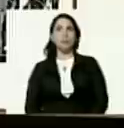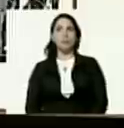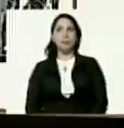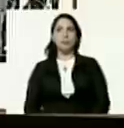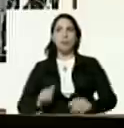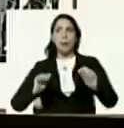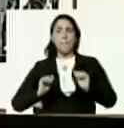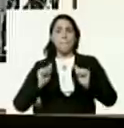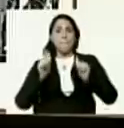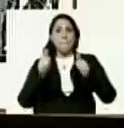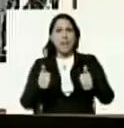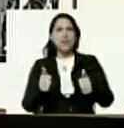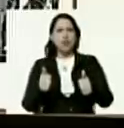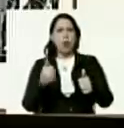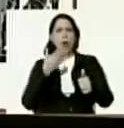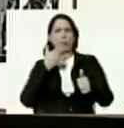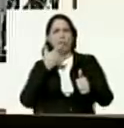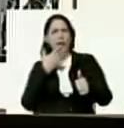empezó una comedia